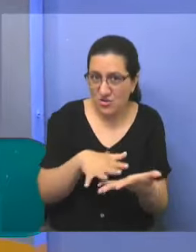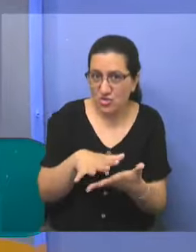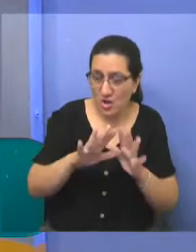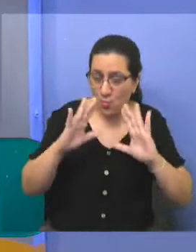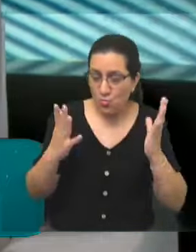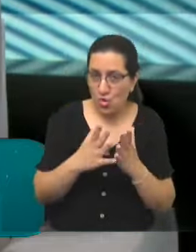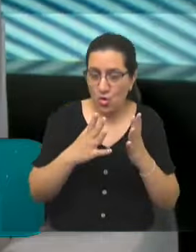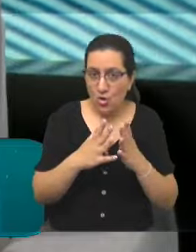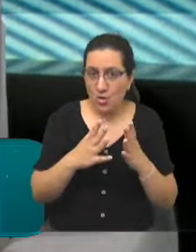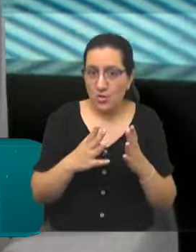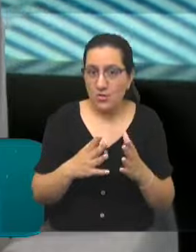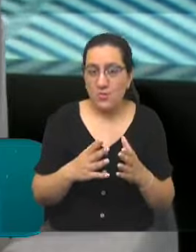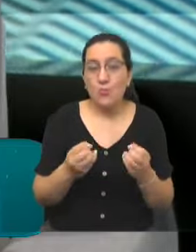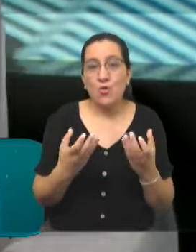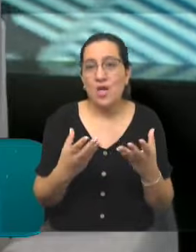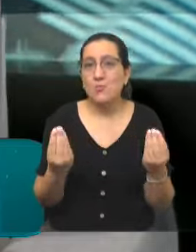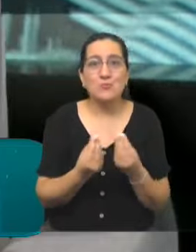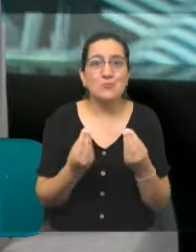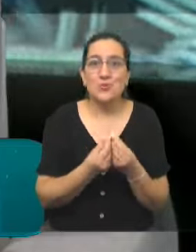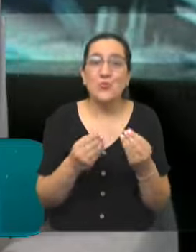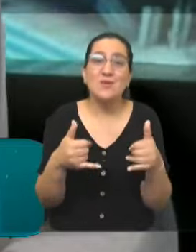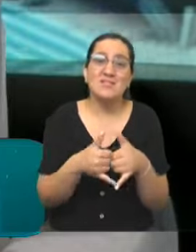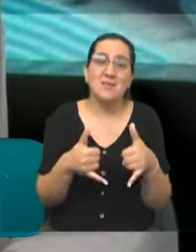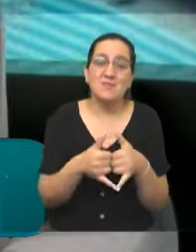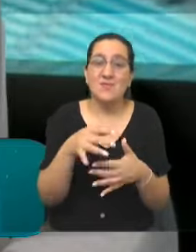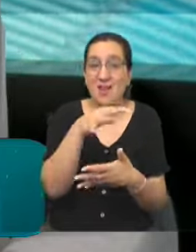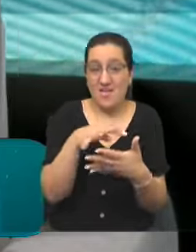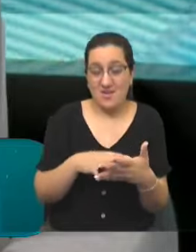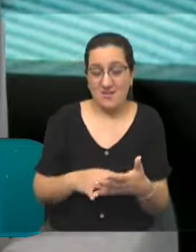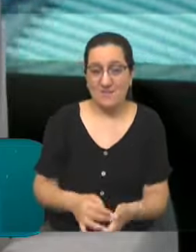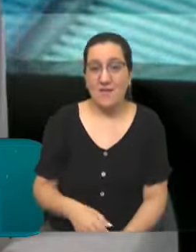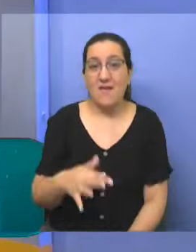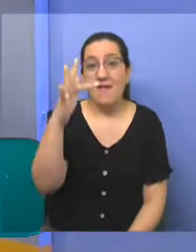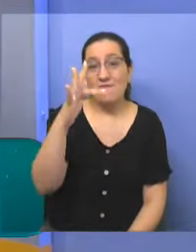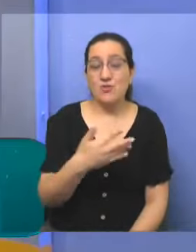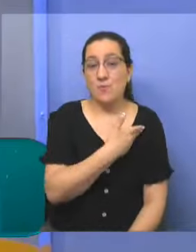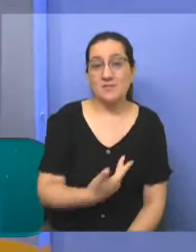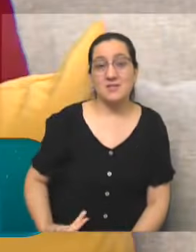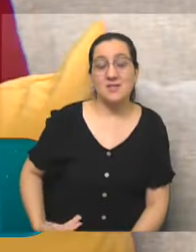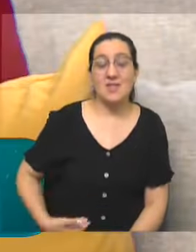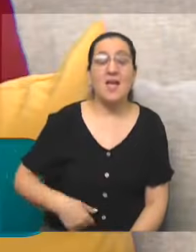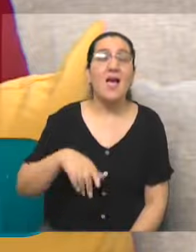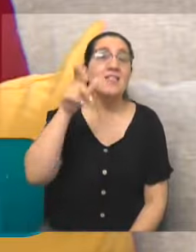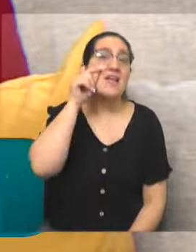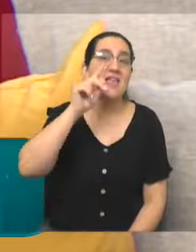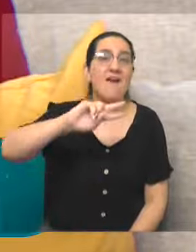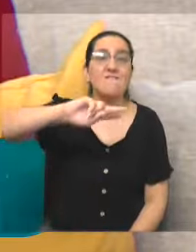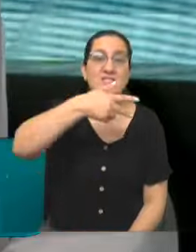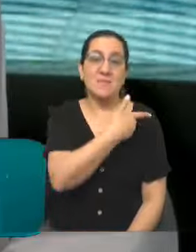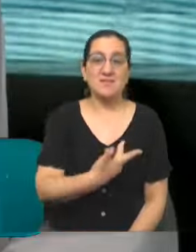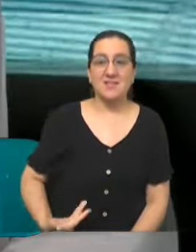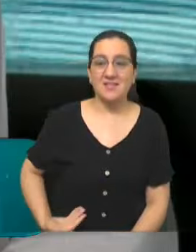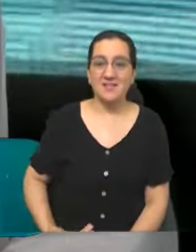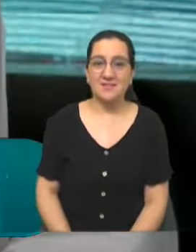lados? Está explotando el WhatsApp en este momento y leo uno así al pasar que dice Fito presidente, Tania vicepresidenta. Me encanta. Me